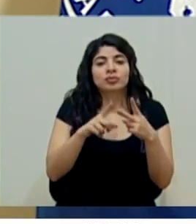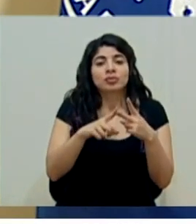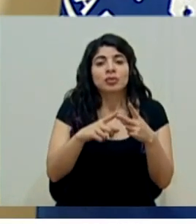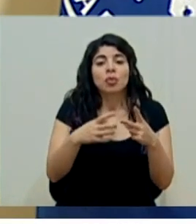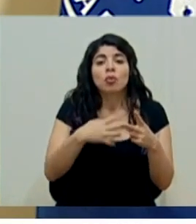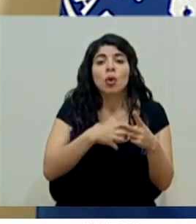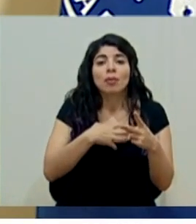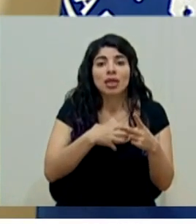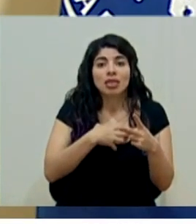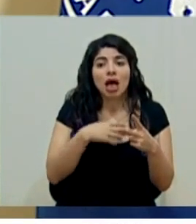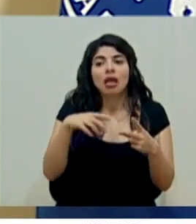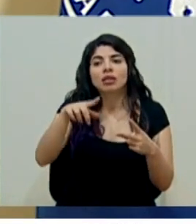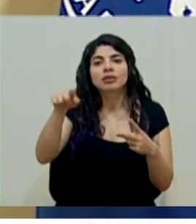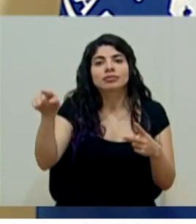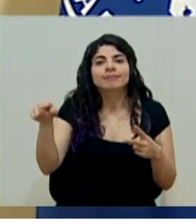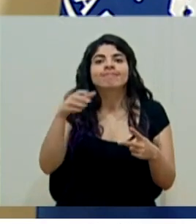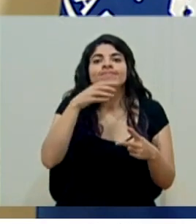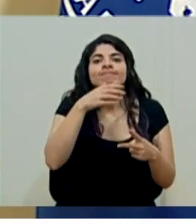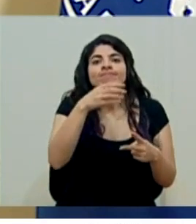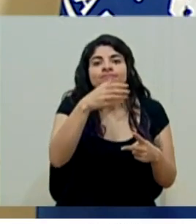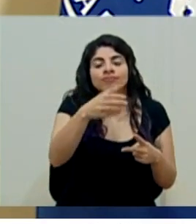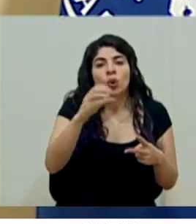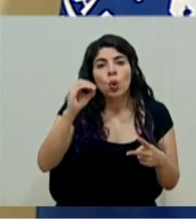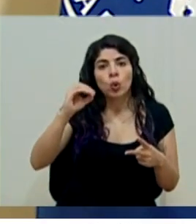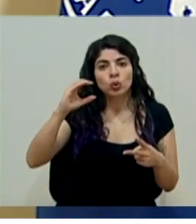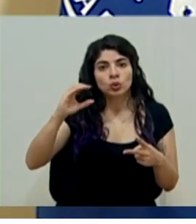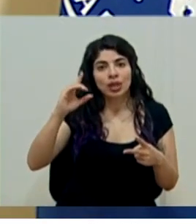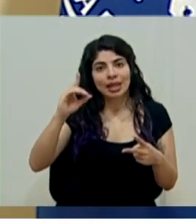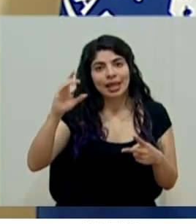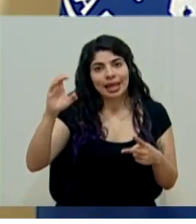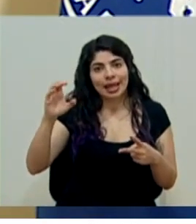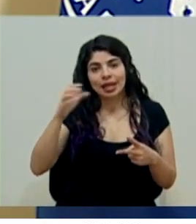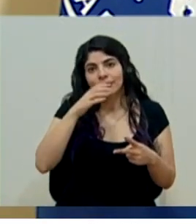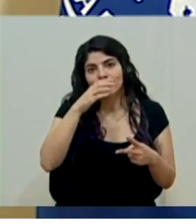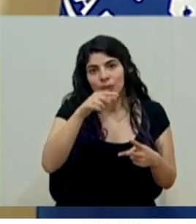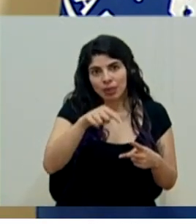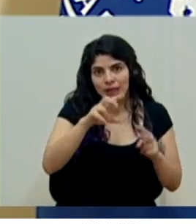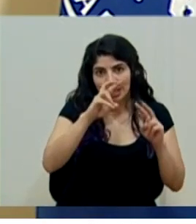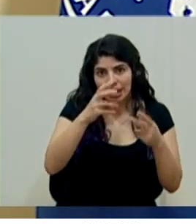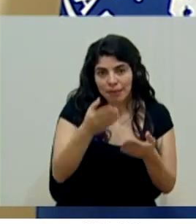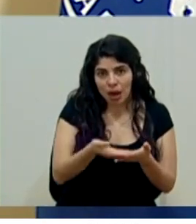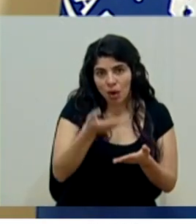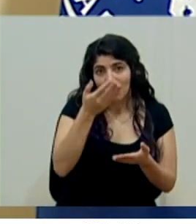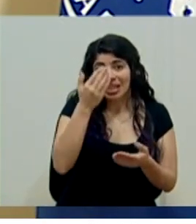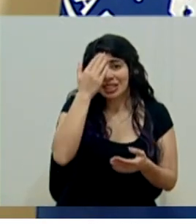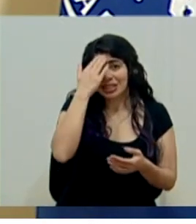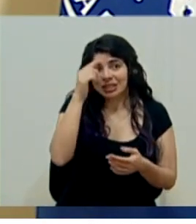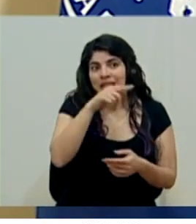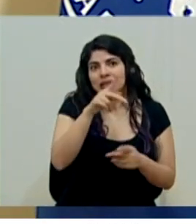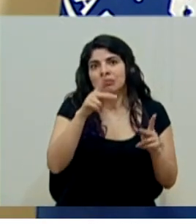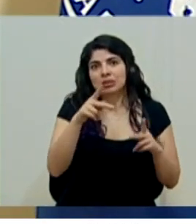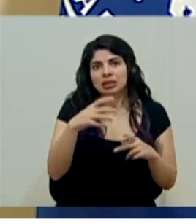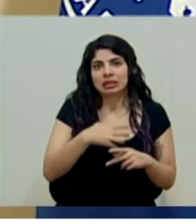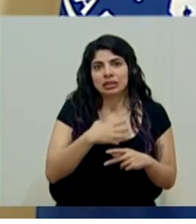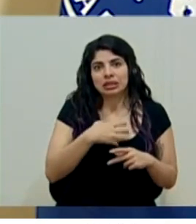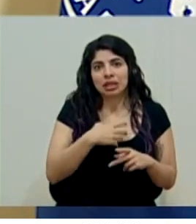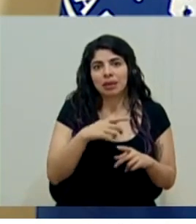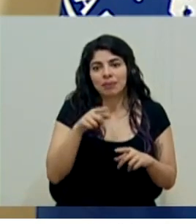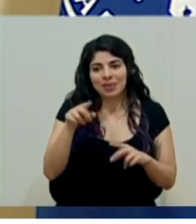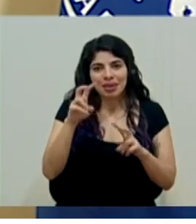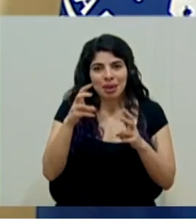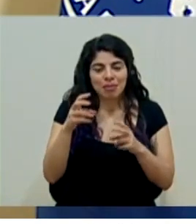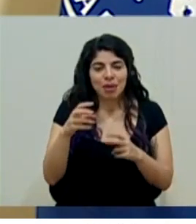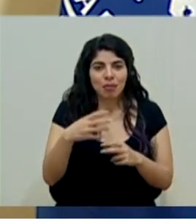bienes inmuebles hay una recomendación expresa de la OCDE en esa materia, que sé que es una de las polémicas, pero también por eso